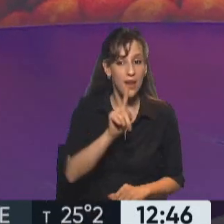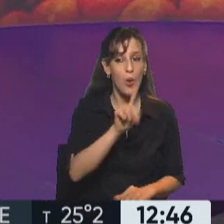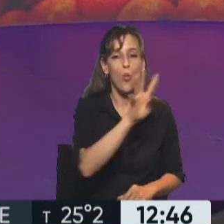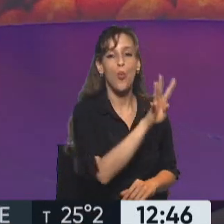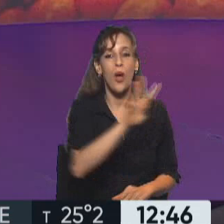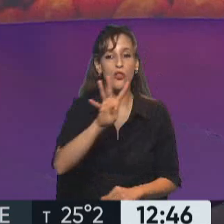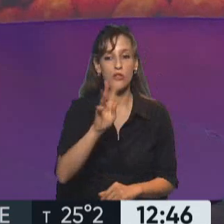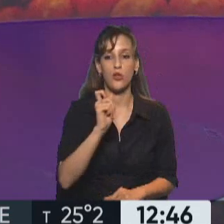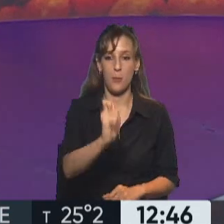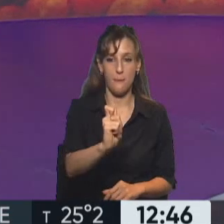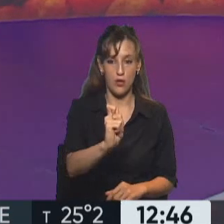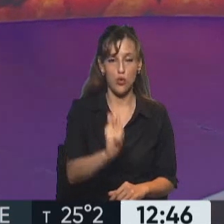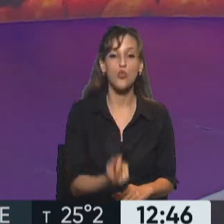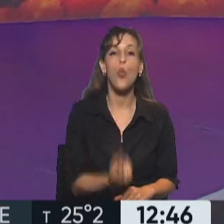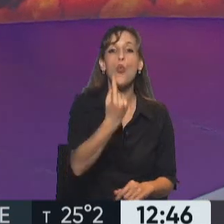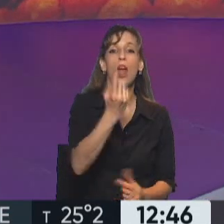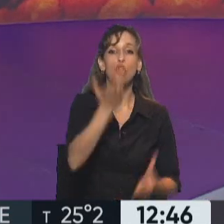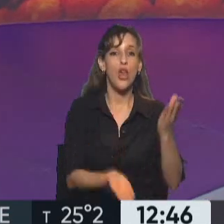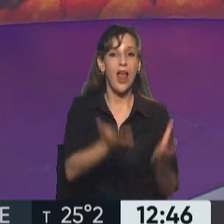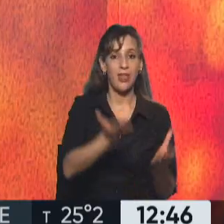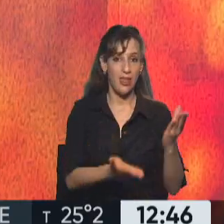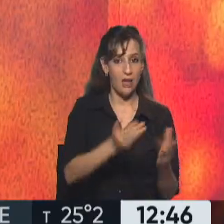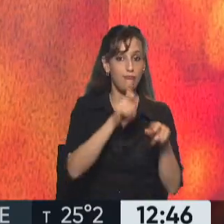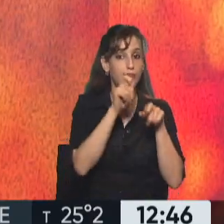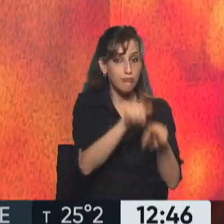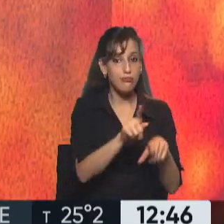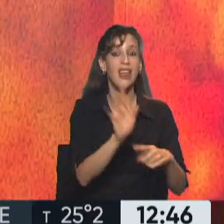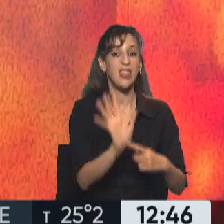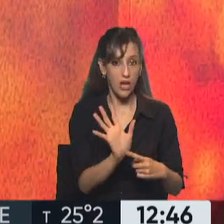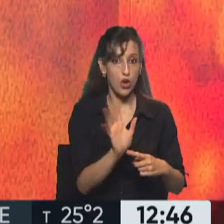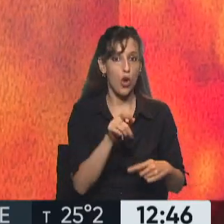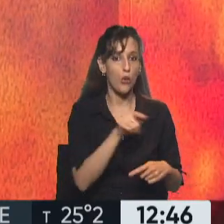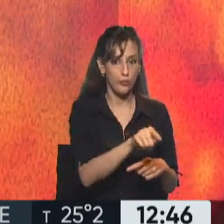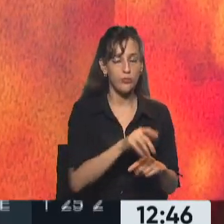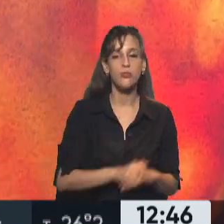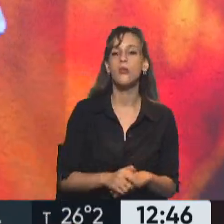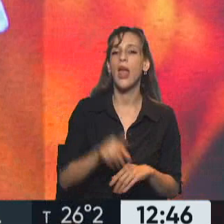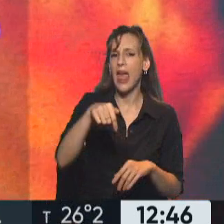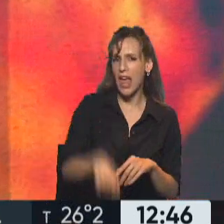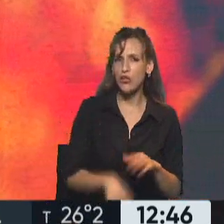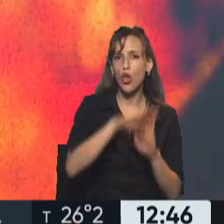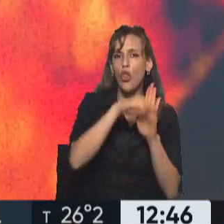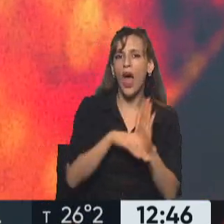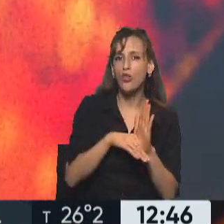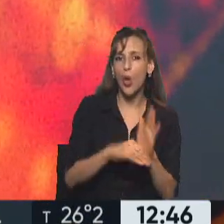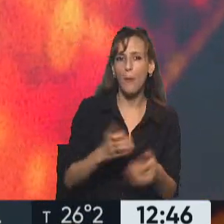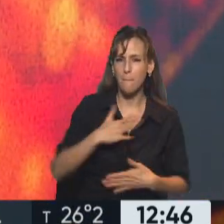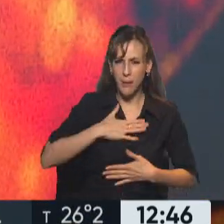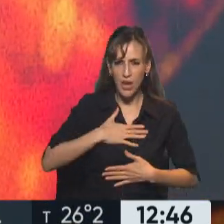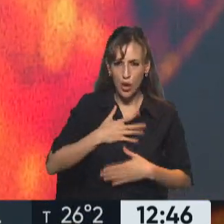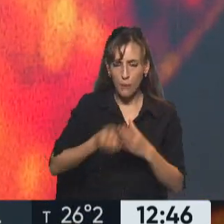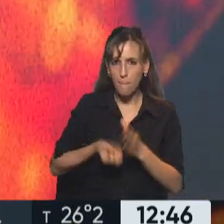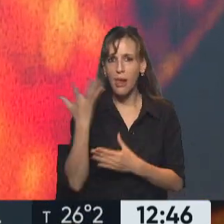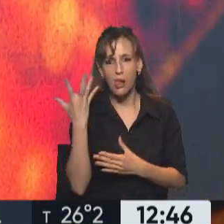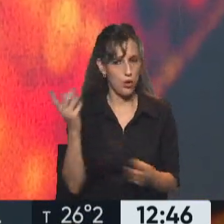24.400 pesos la tonelada de trigo. Pueden encontrar esto en cualquier medio, no es un dato construido ni inventado